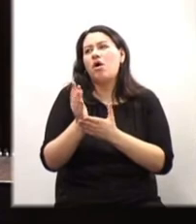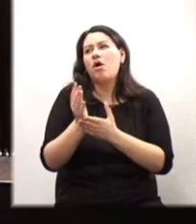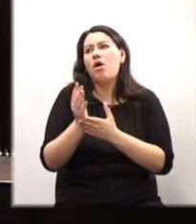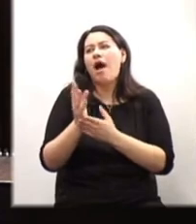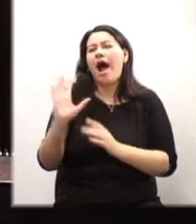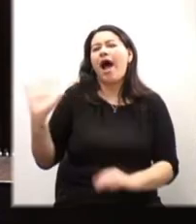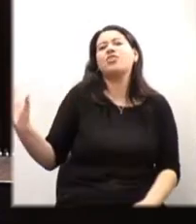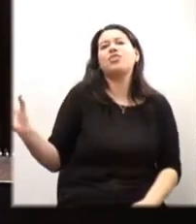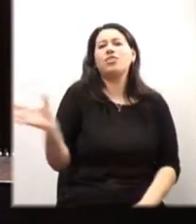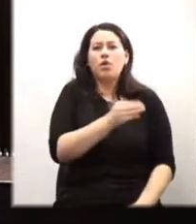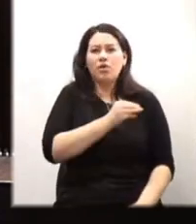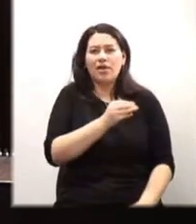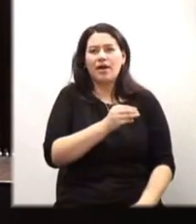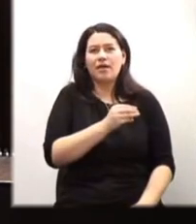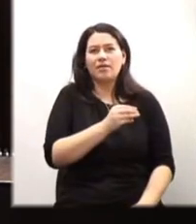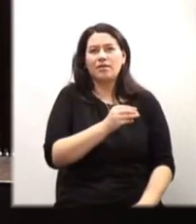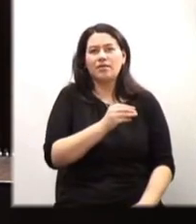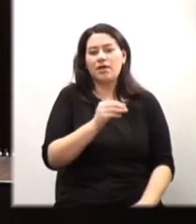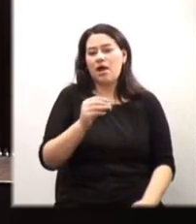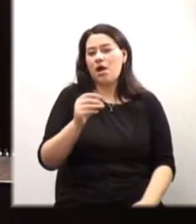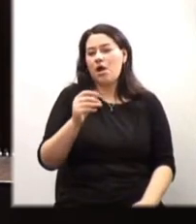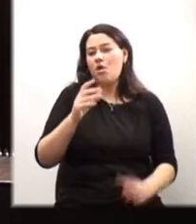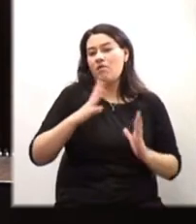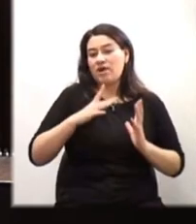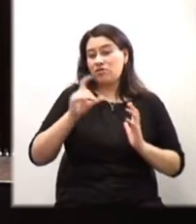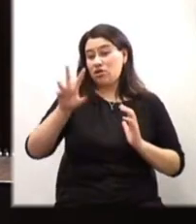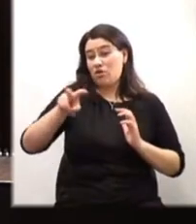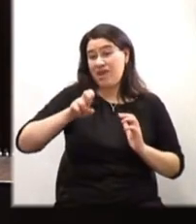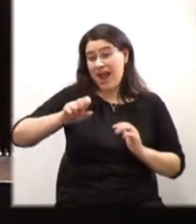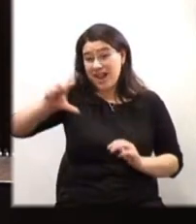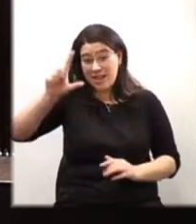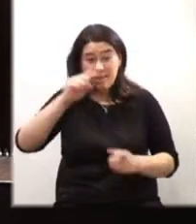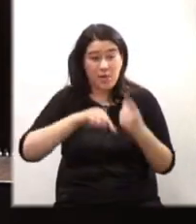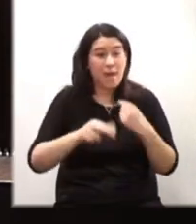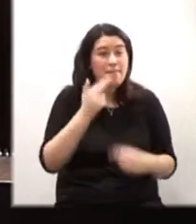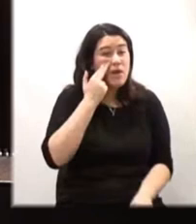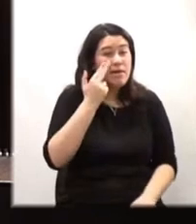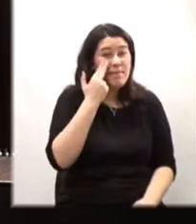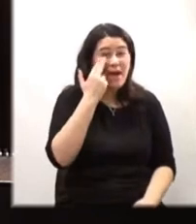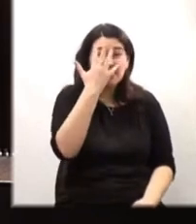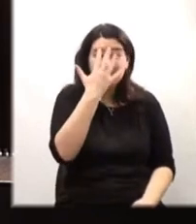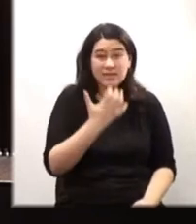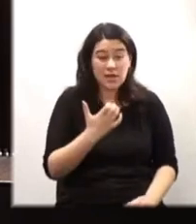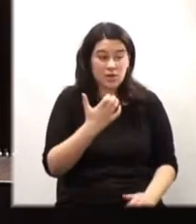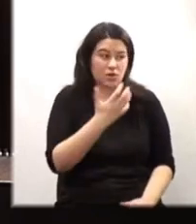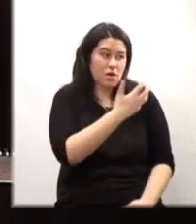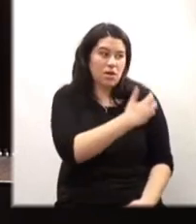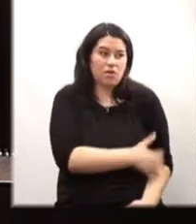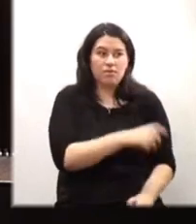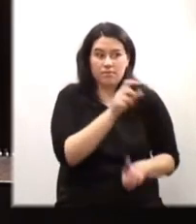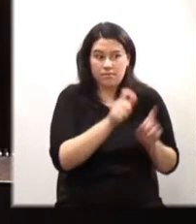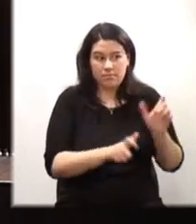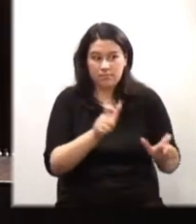universal a todas las más altas jubilaciones cuando tenemos problemas serios en los niveles más bajos.